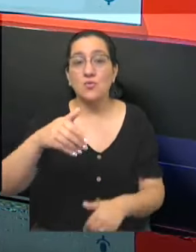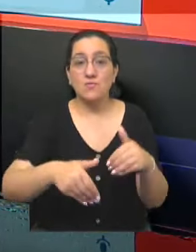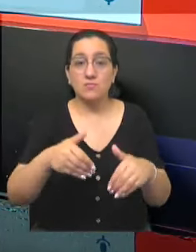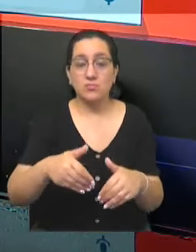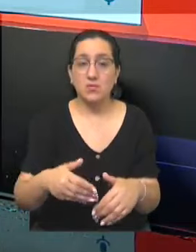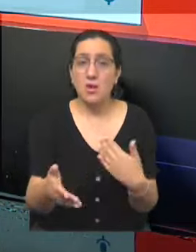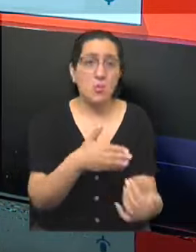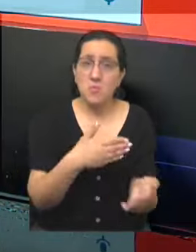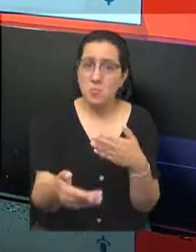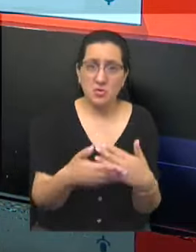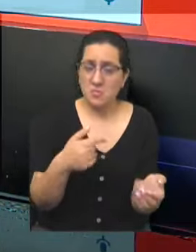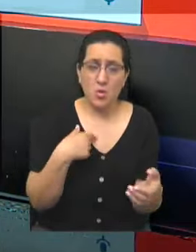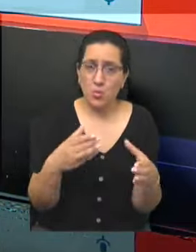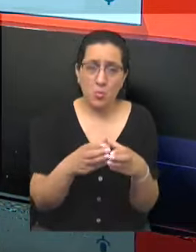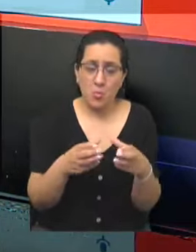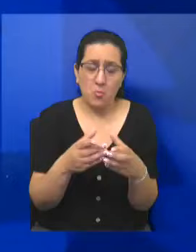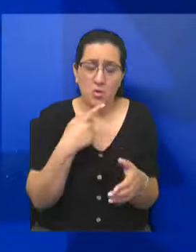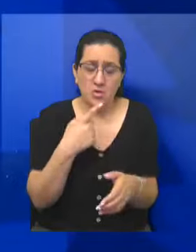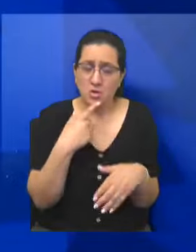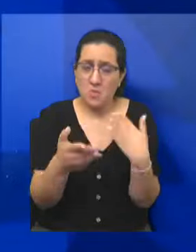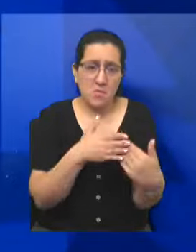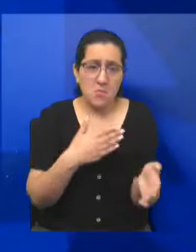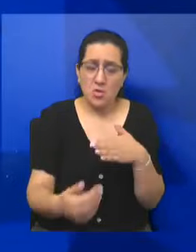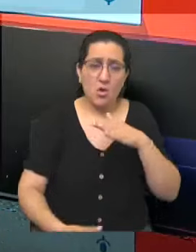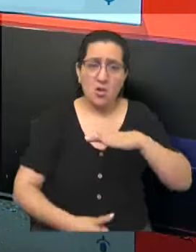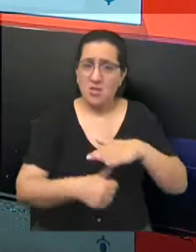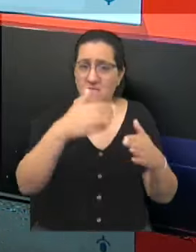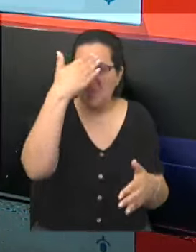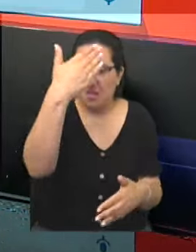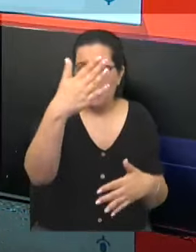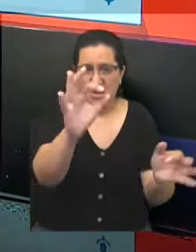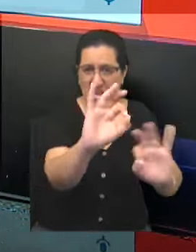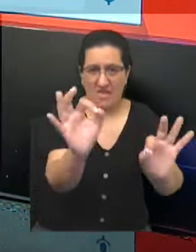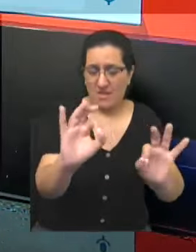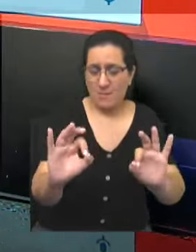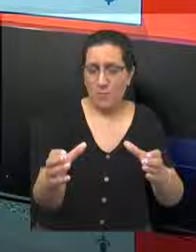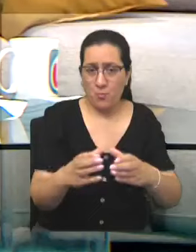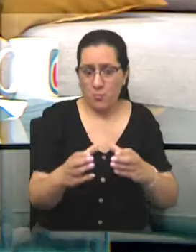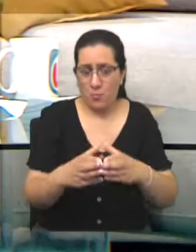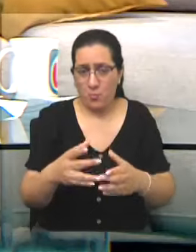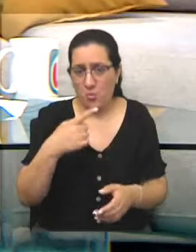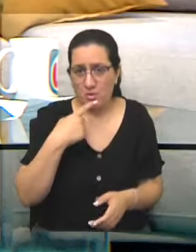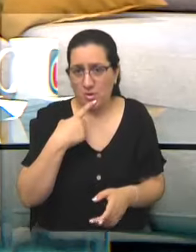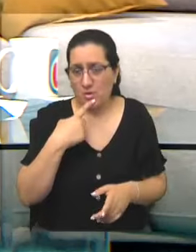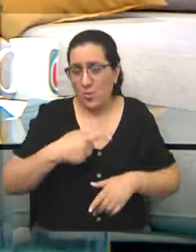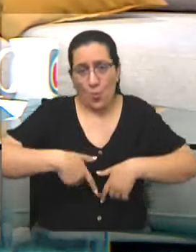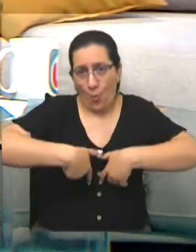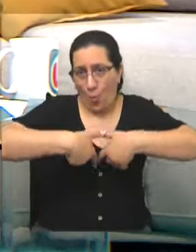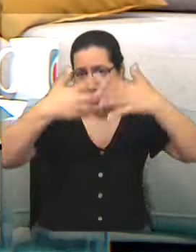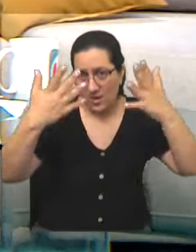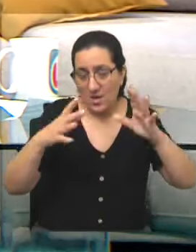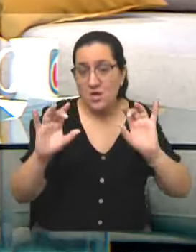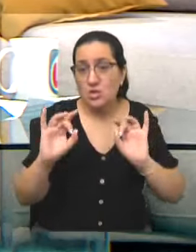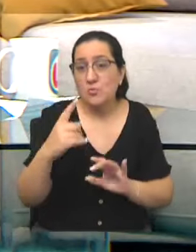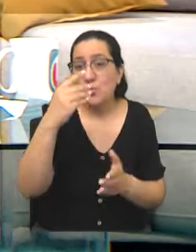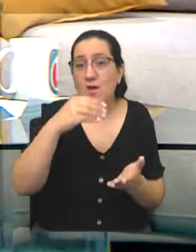duda, no me importa. Solamente una vez. No me importa a mí, no me importan los líderes del Frente Amplio ni de ningún partido, o sea, me importa. Ni el Frente Amplio ni el Partido Nacional. Solamente una vez se